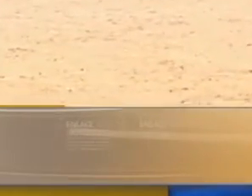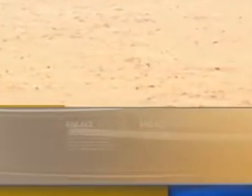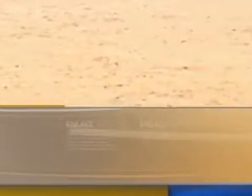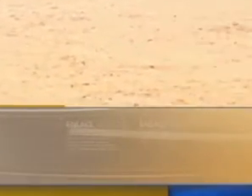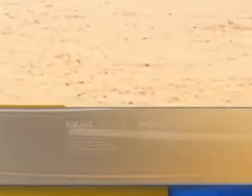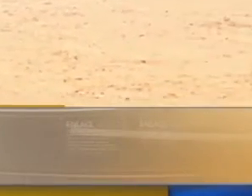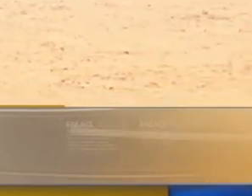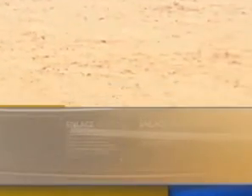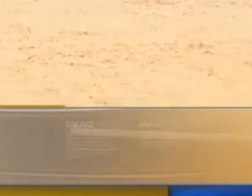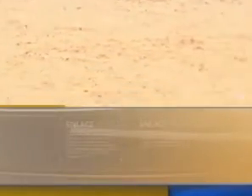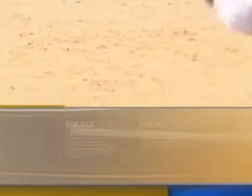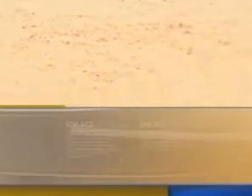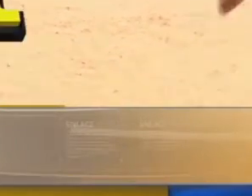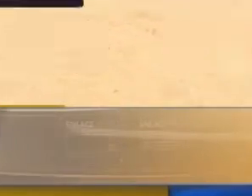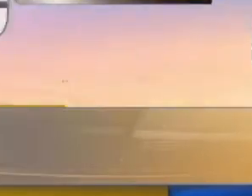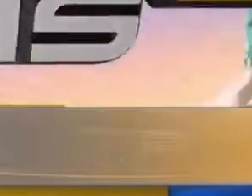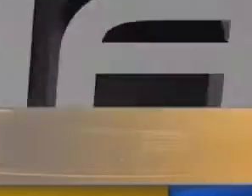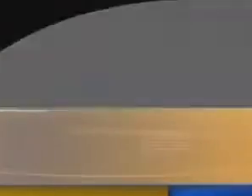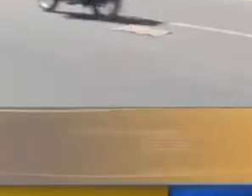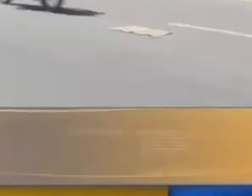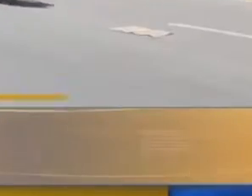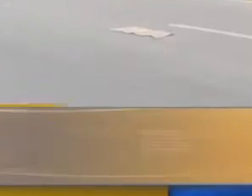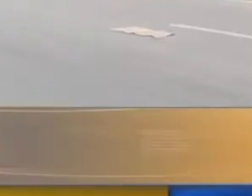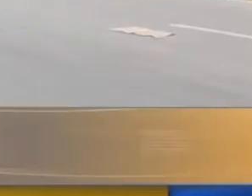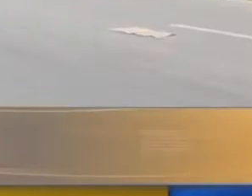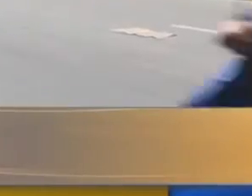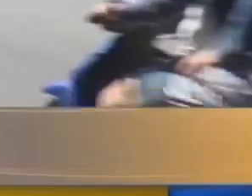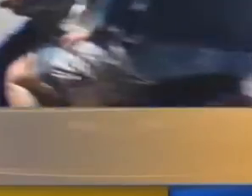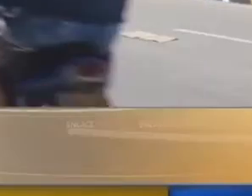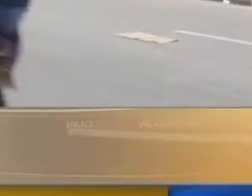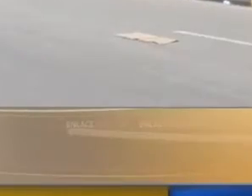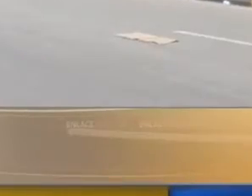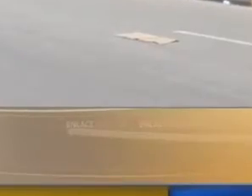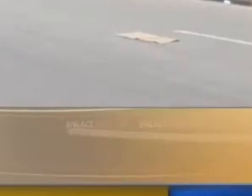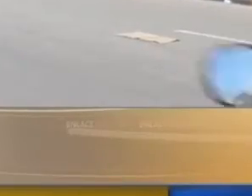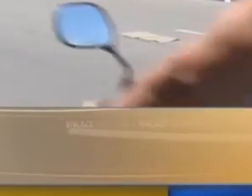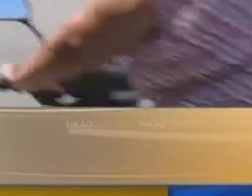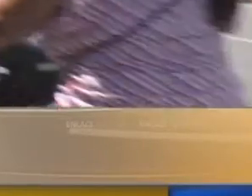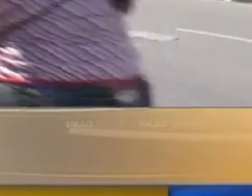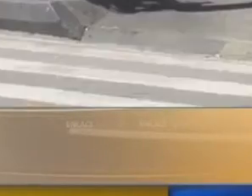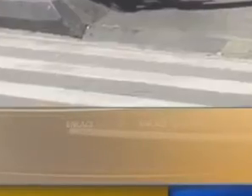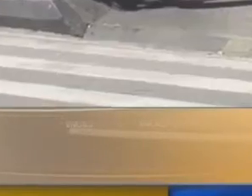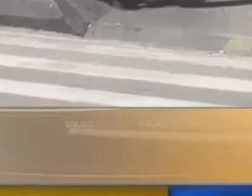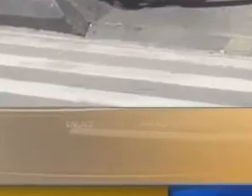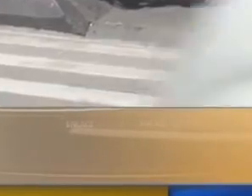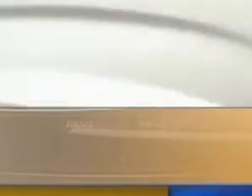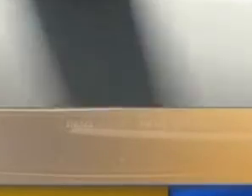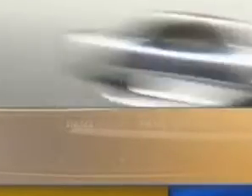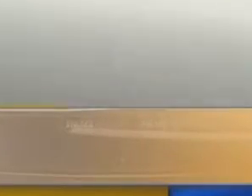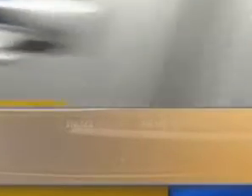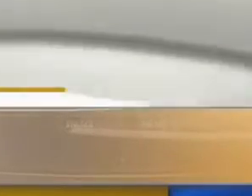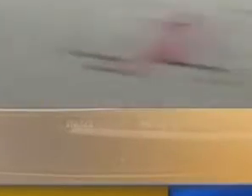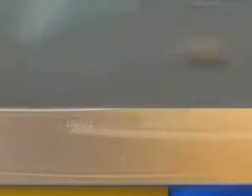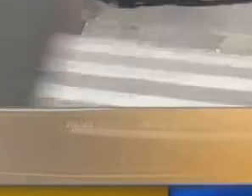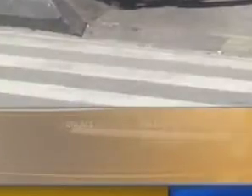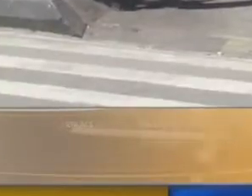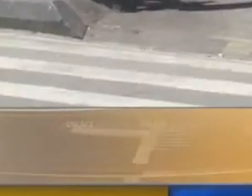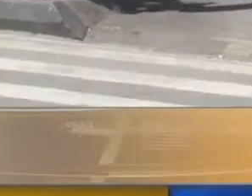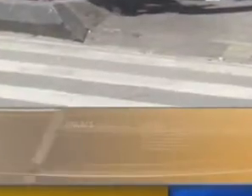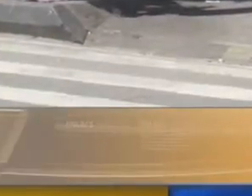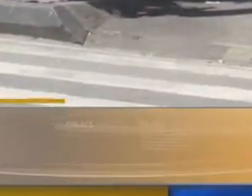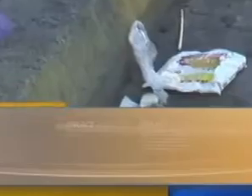de softball plus 50 categoría B. Y al cierre, hoy se celebra en todo el mundo el Día del Medio Ambiente, una iniciativa